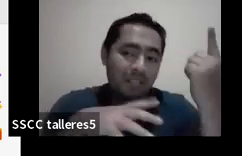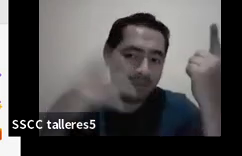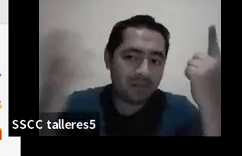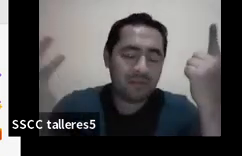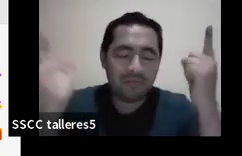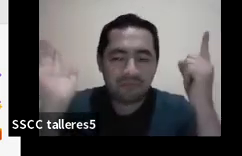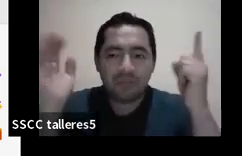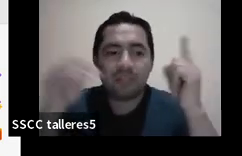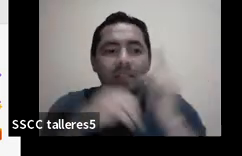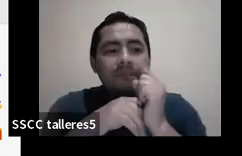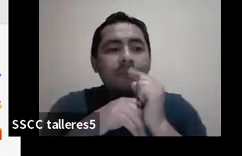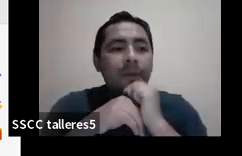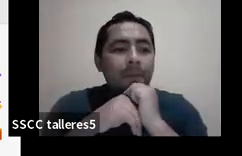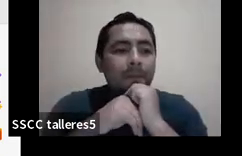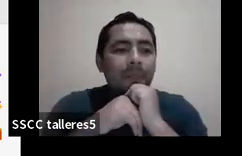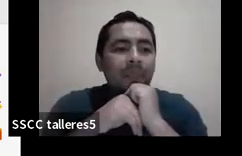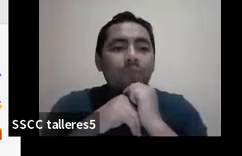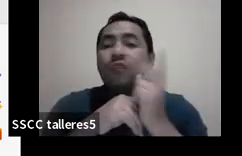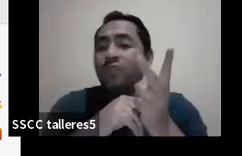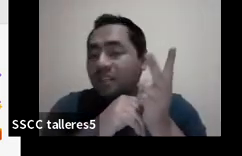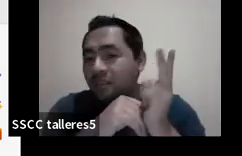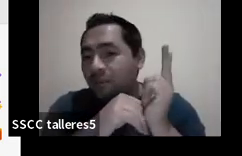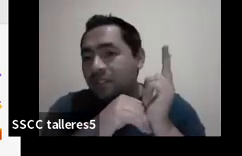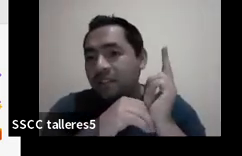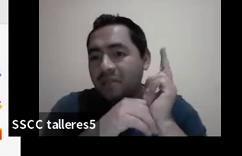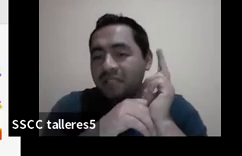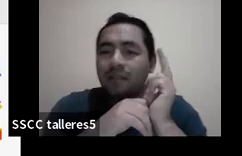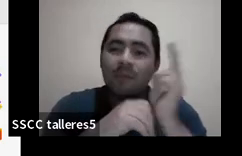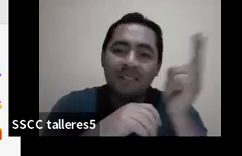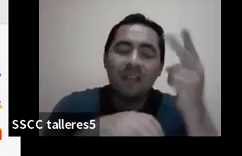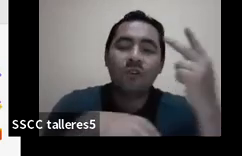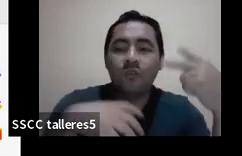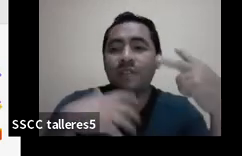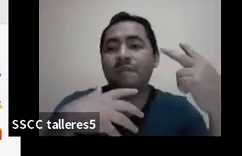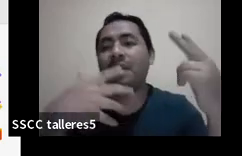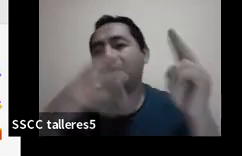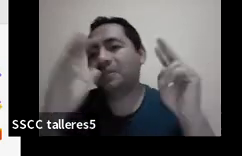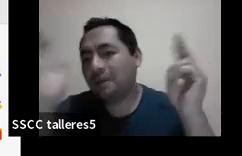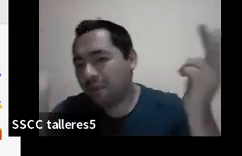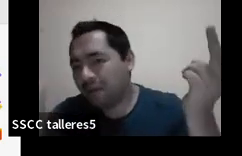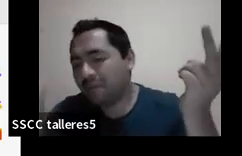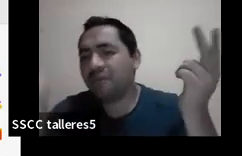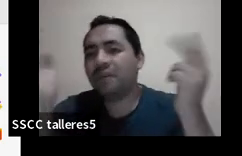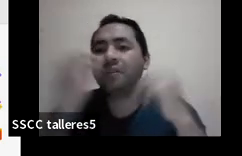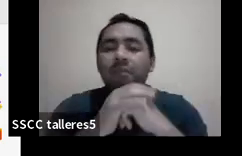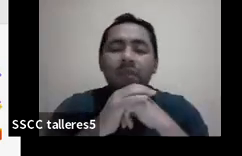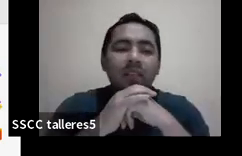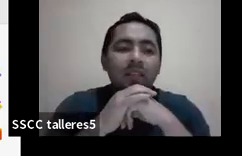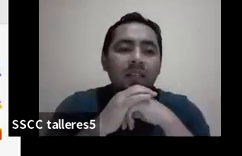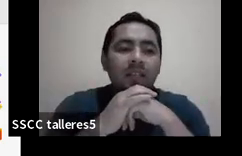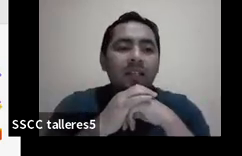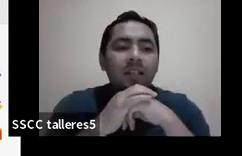las universidades para recibir, quizás, ¿ya? Profesores que tampoco estén capacitados o no estén preparados, también puede ser un